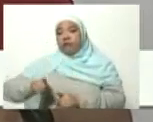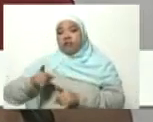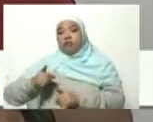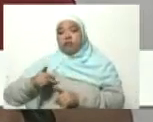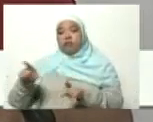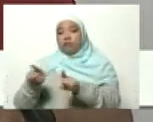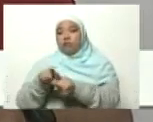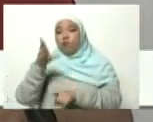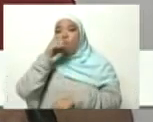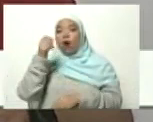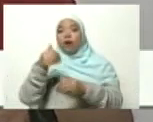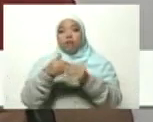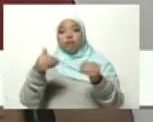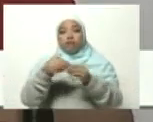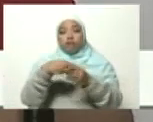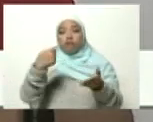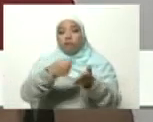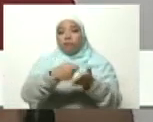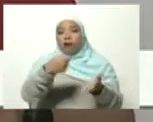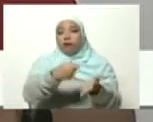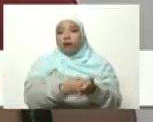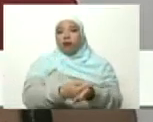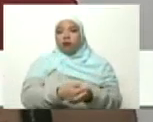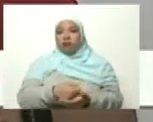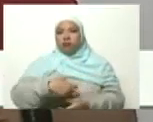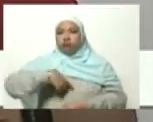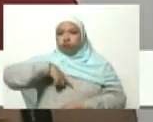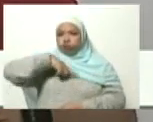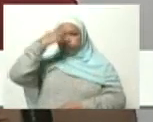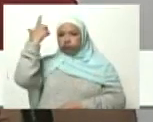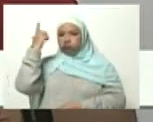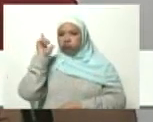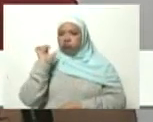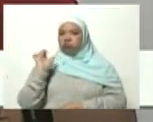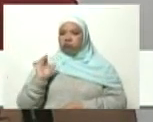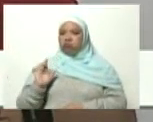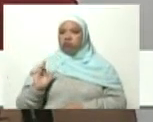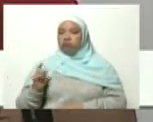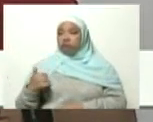no hay plata. Eso da vergüenza.